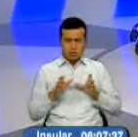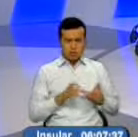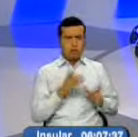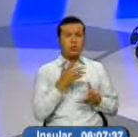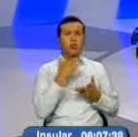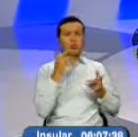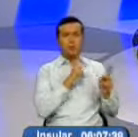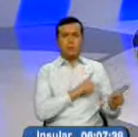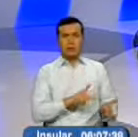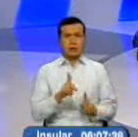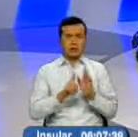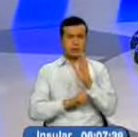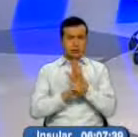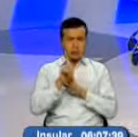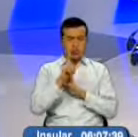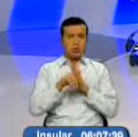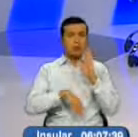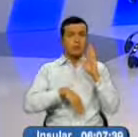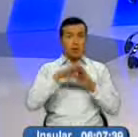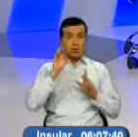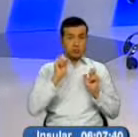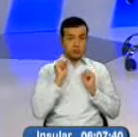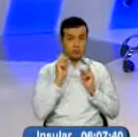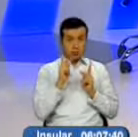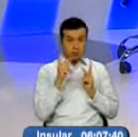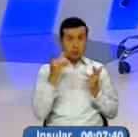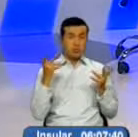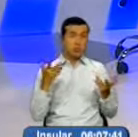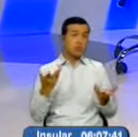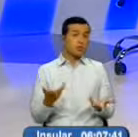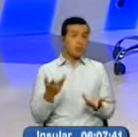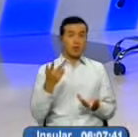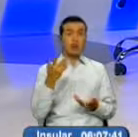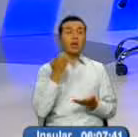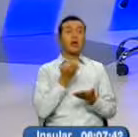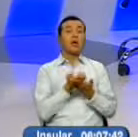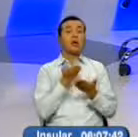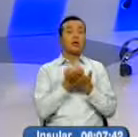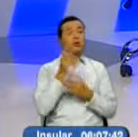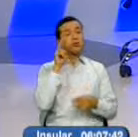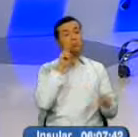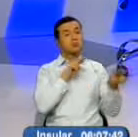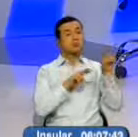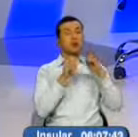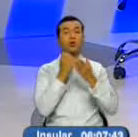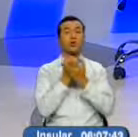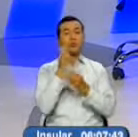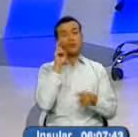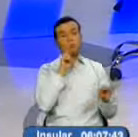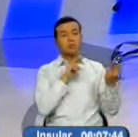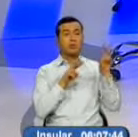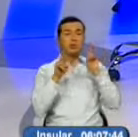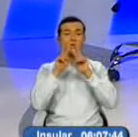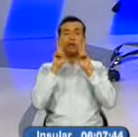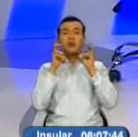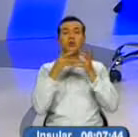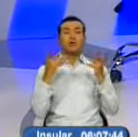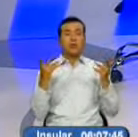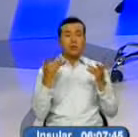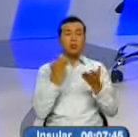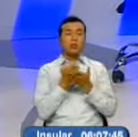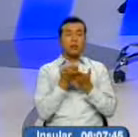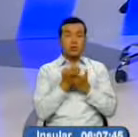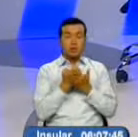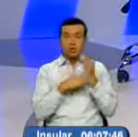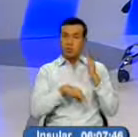atadas al plan de desarrollo, generadores de oportunidades. Es decir, ya no podemos medir la economía en términos de indicadores